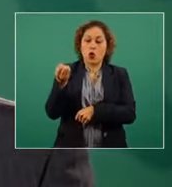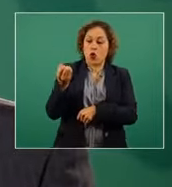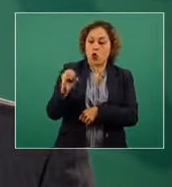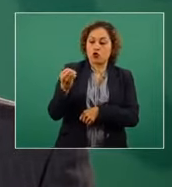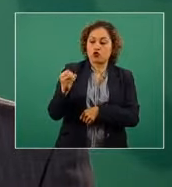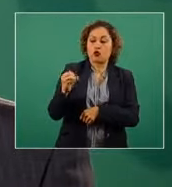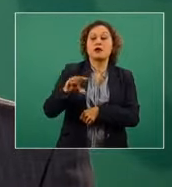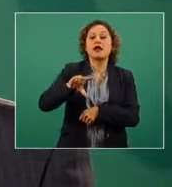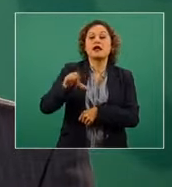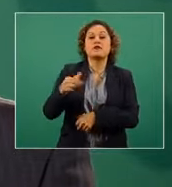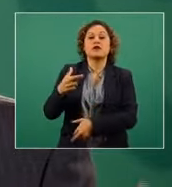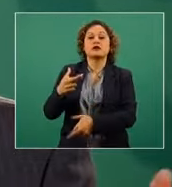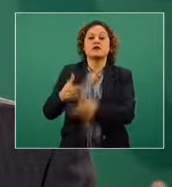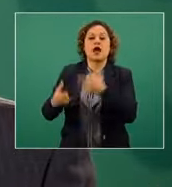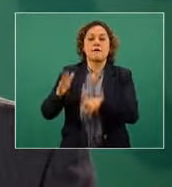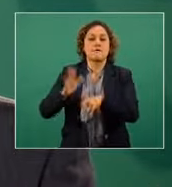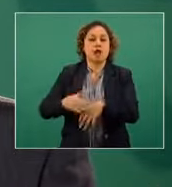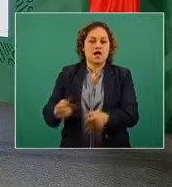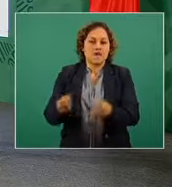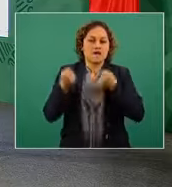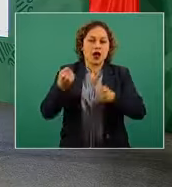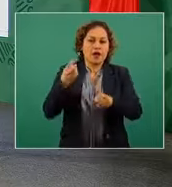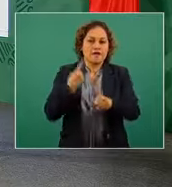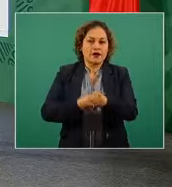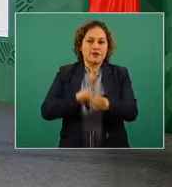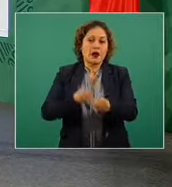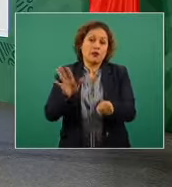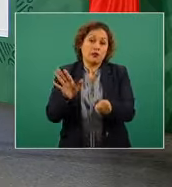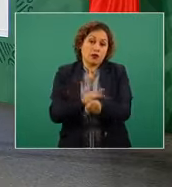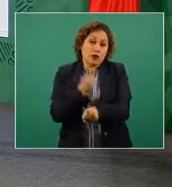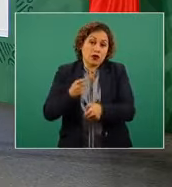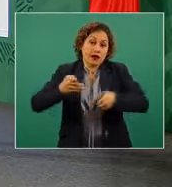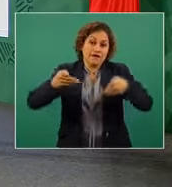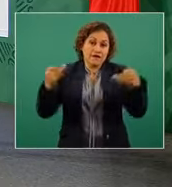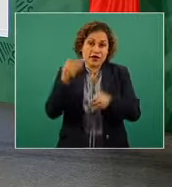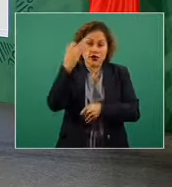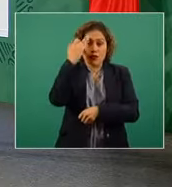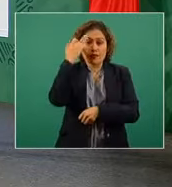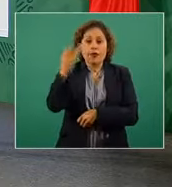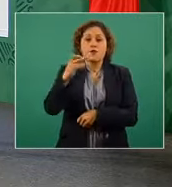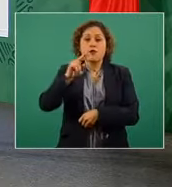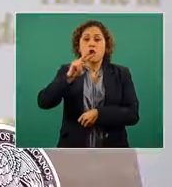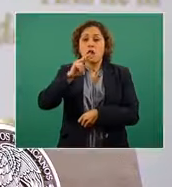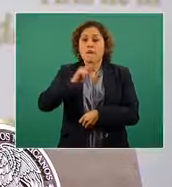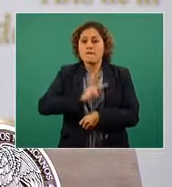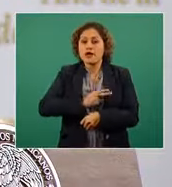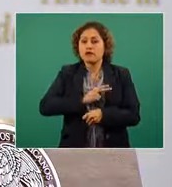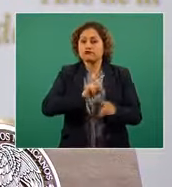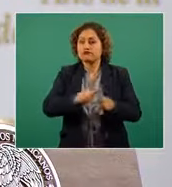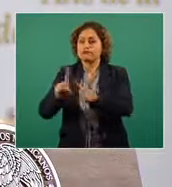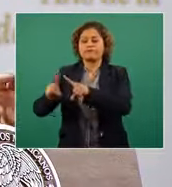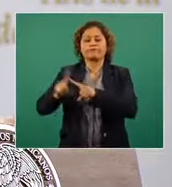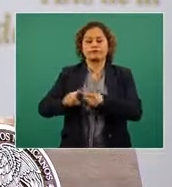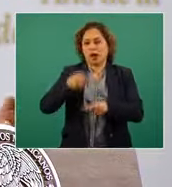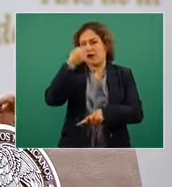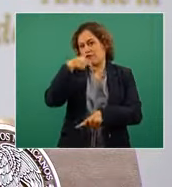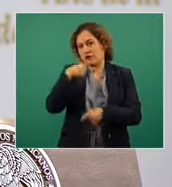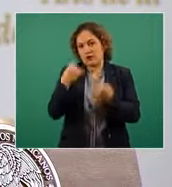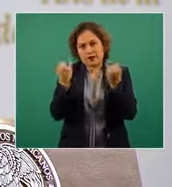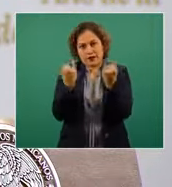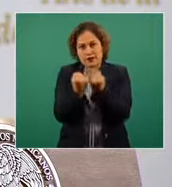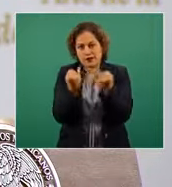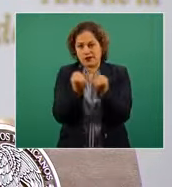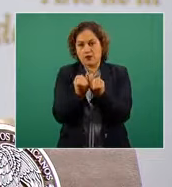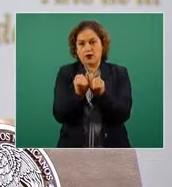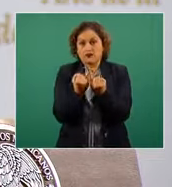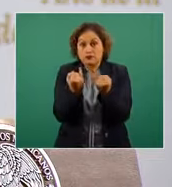de los virus respiratorios, conocida como la temporada de influenza, y es esperable que este virus también tenga ese comportamiento. Esto aplica para todo